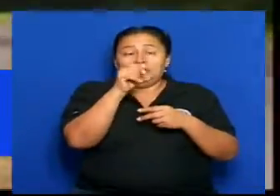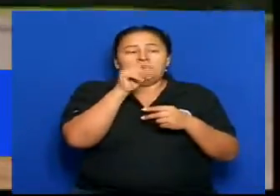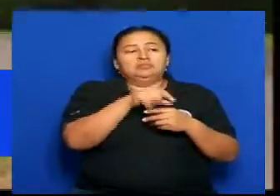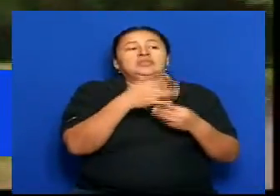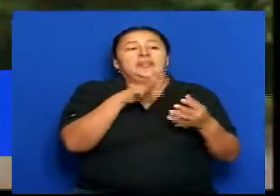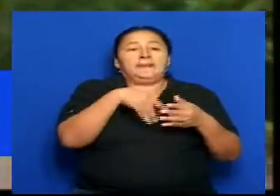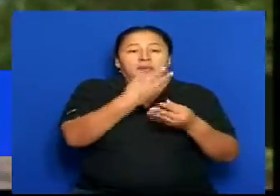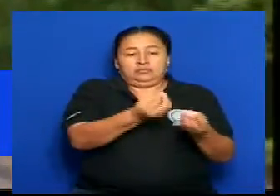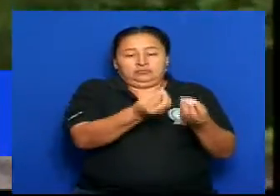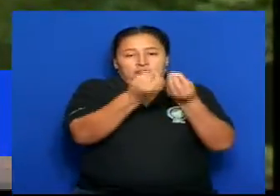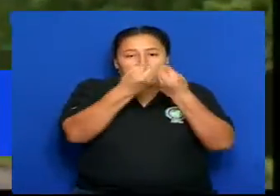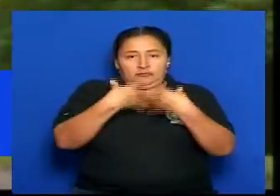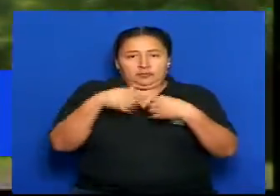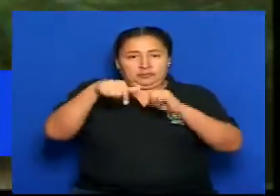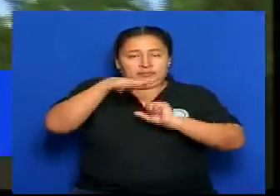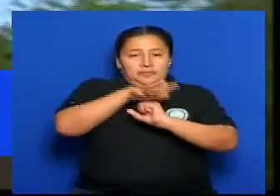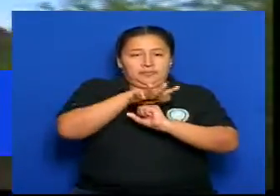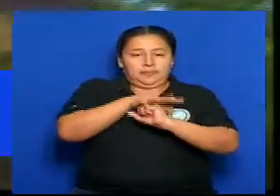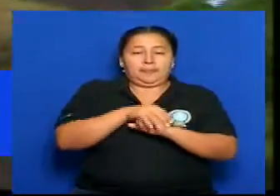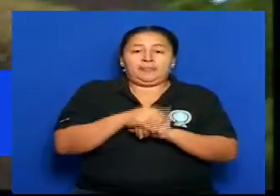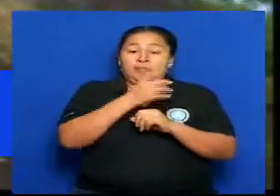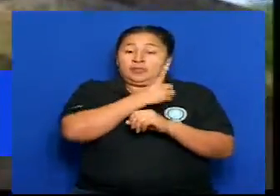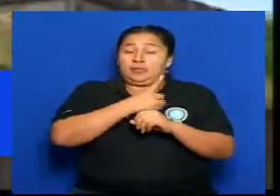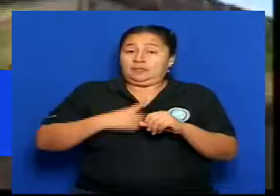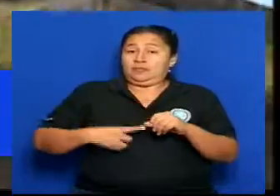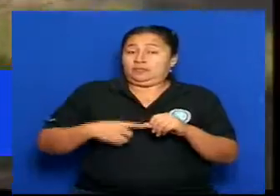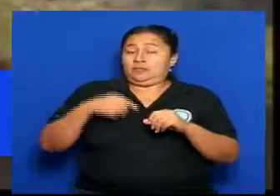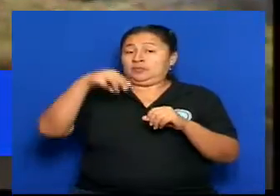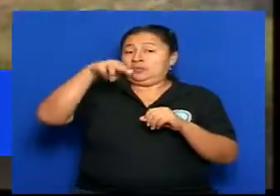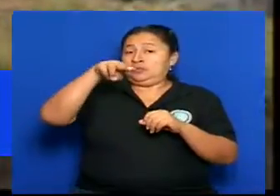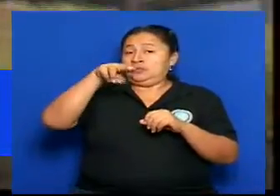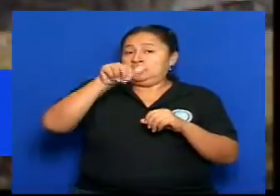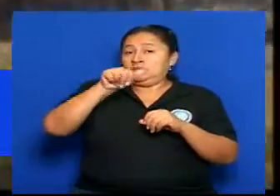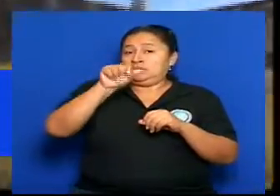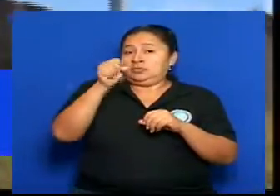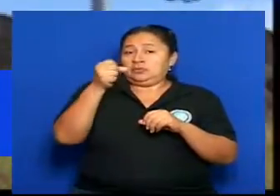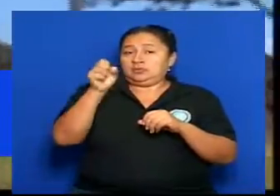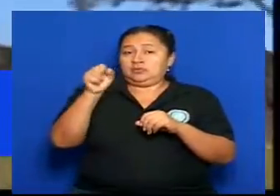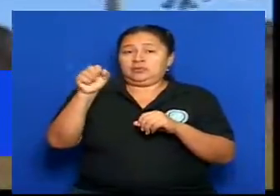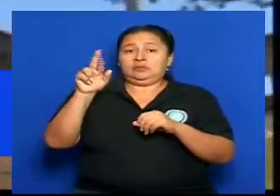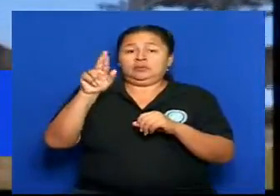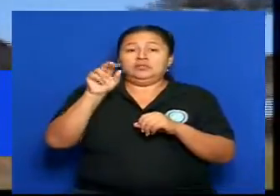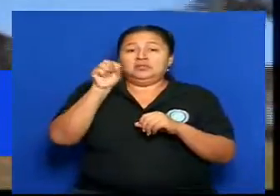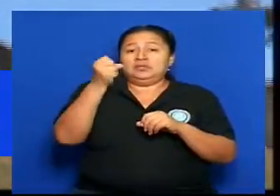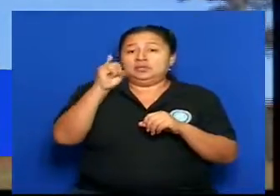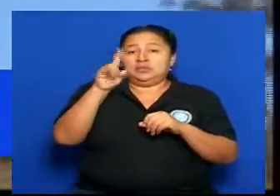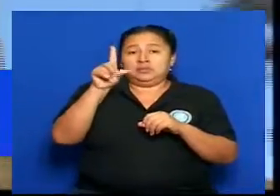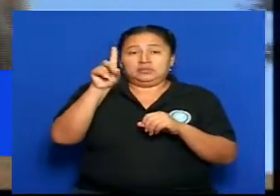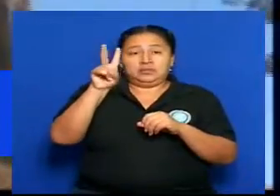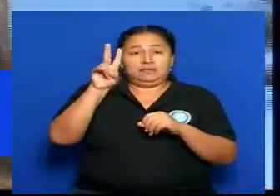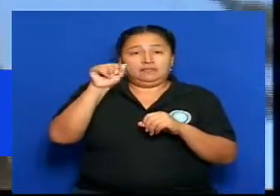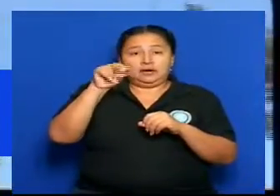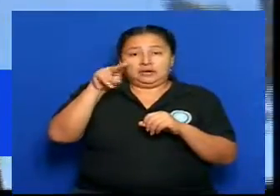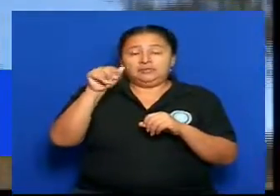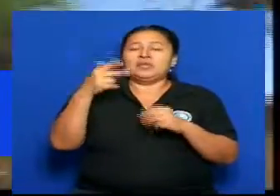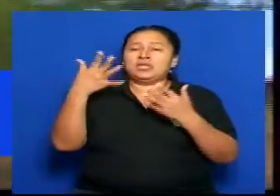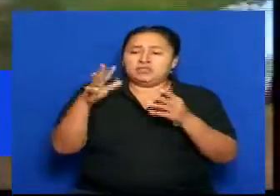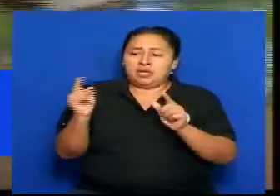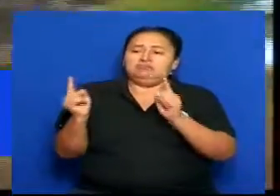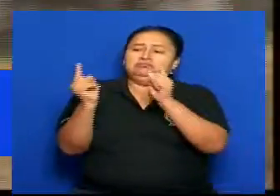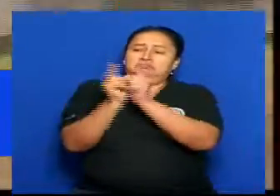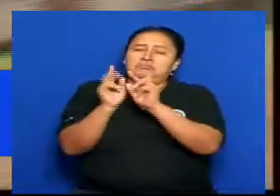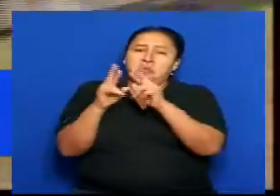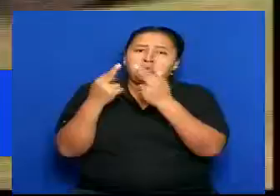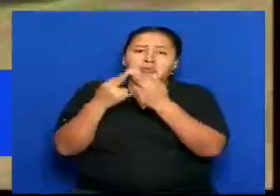de comisión el diputado no hacerse el bungee me informó que ya había se había reunido con las autoridades que rector eran el coyote